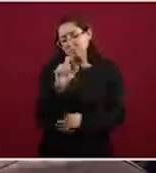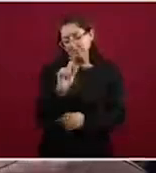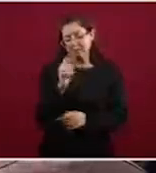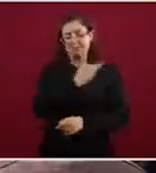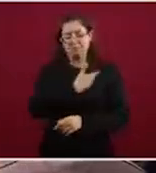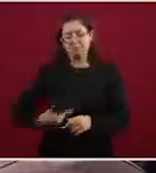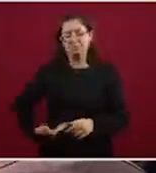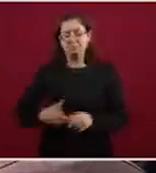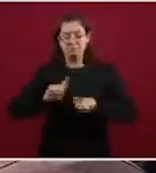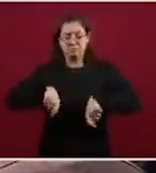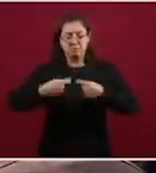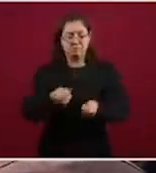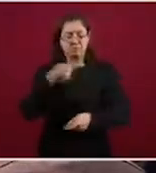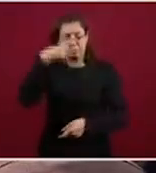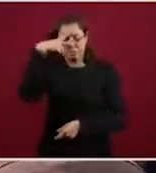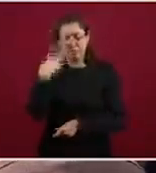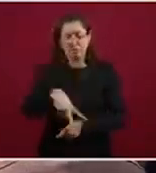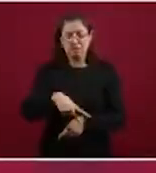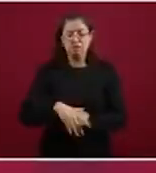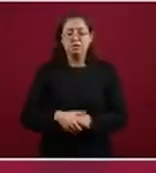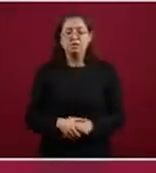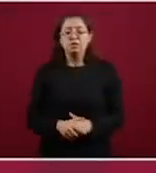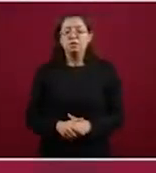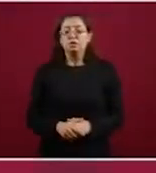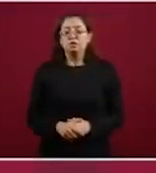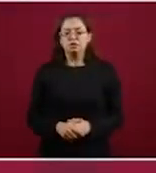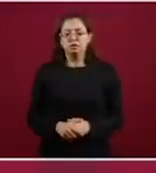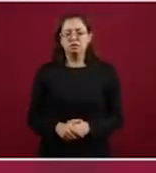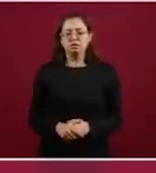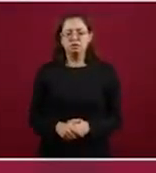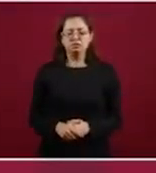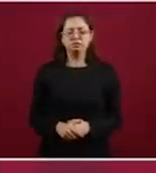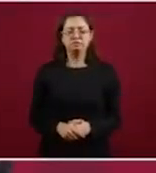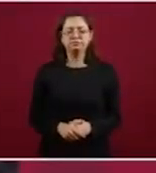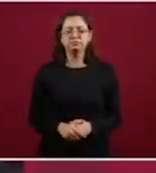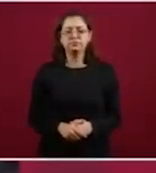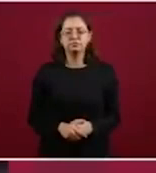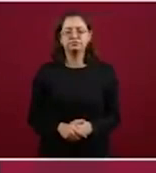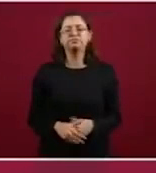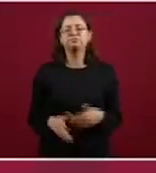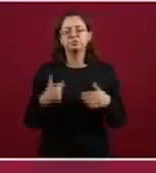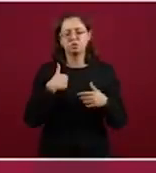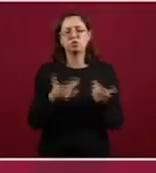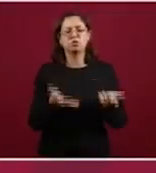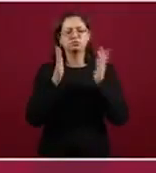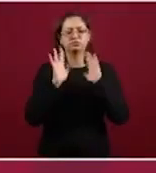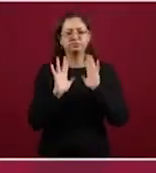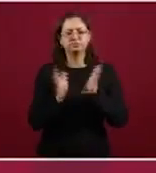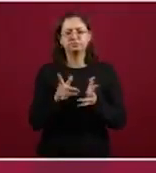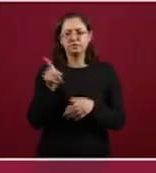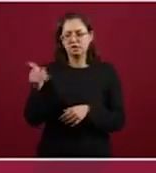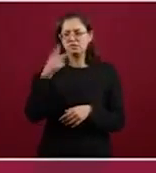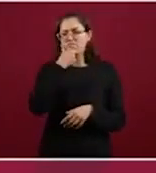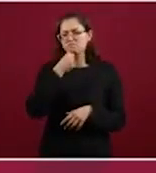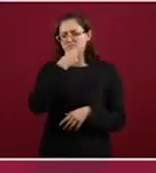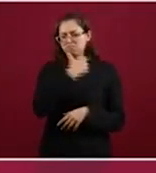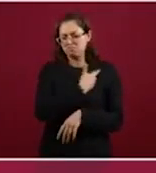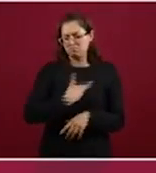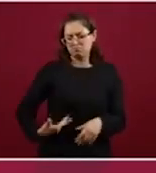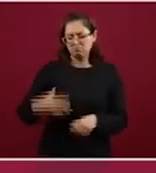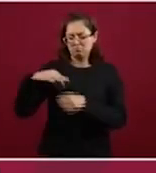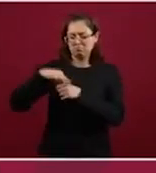este solo expresé al presidente electo en la llamada telefónica